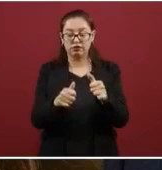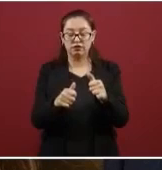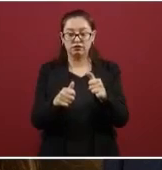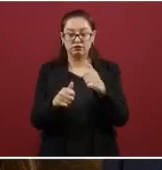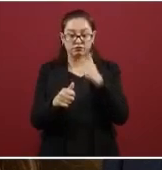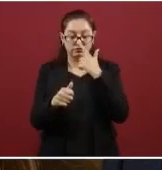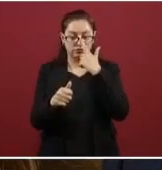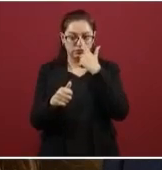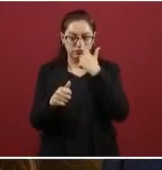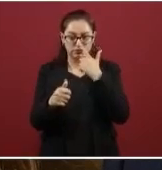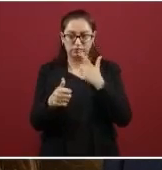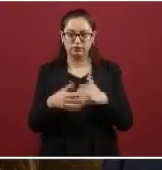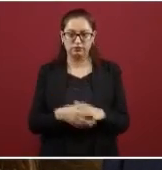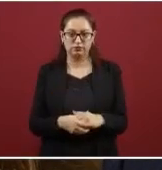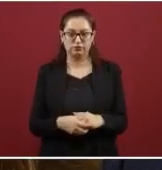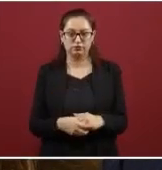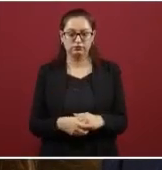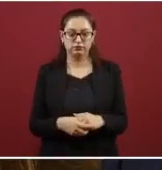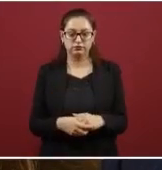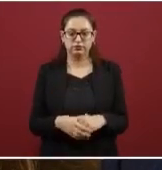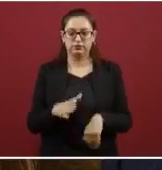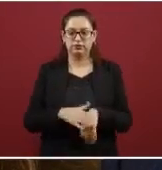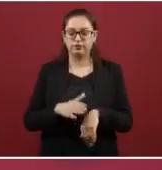sepa el señor que